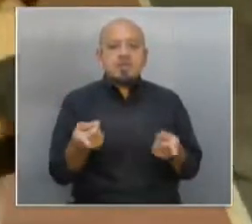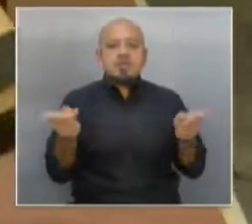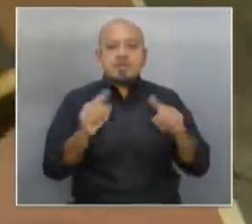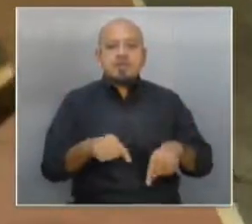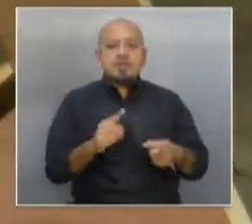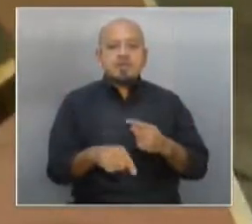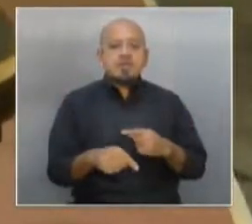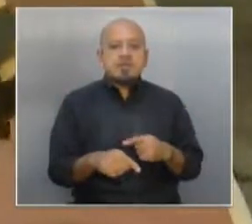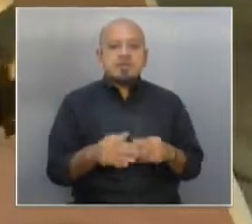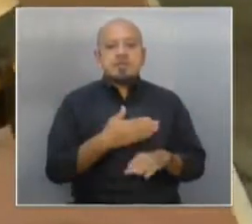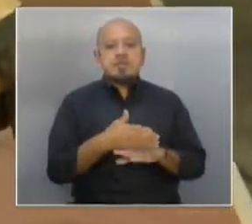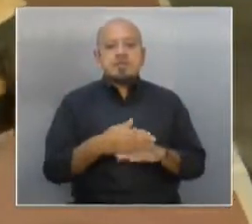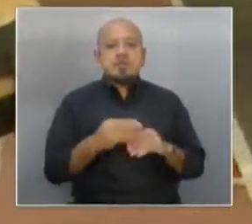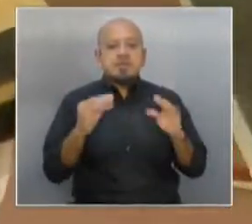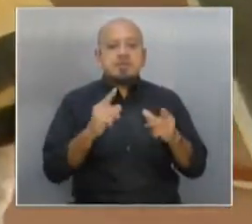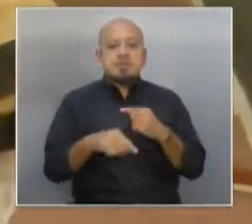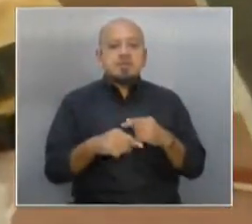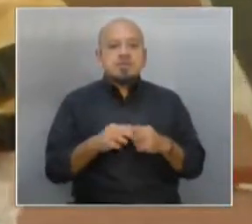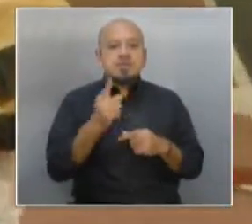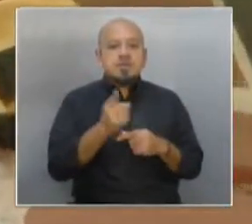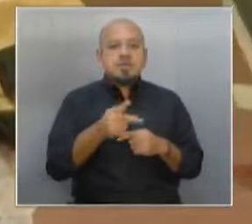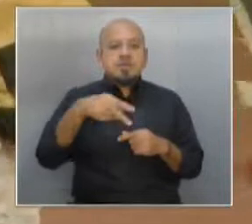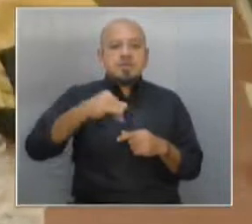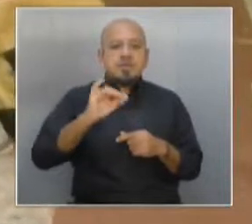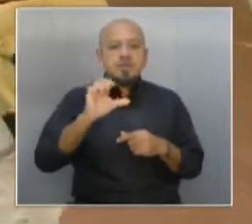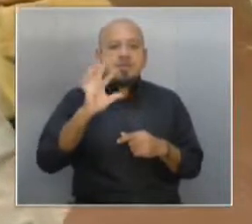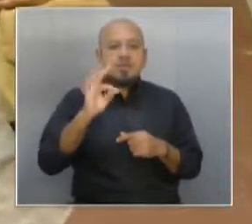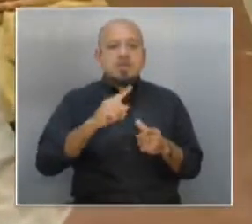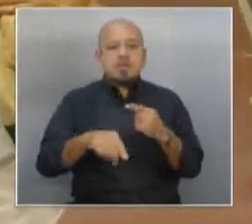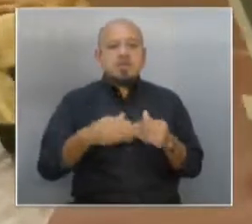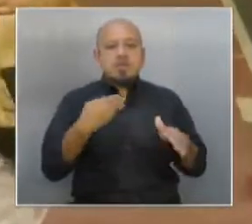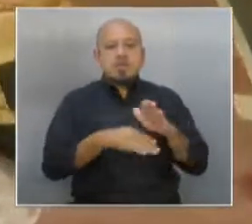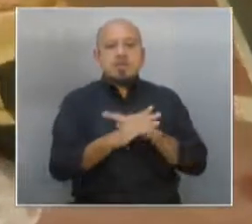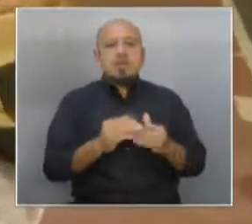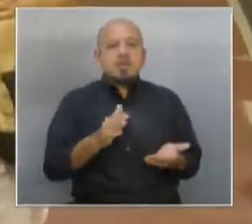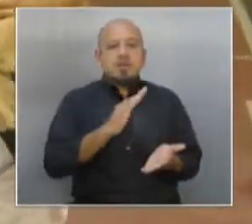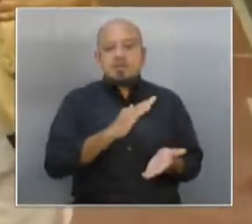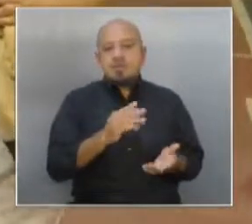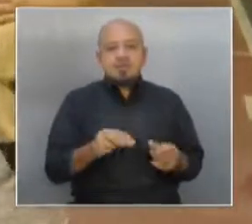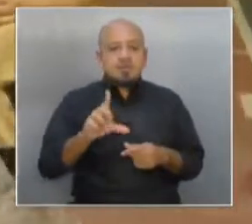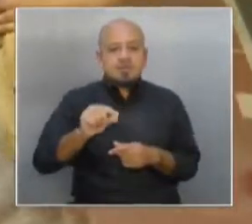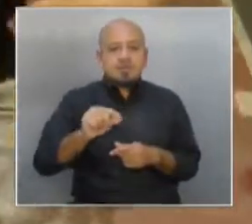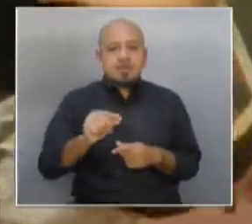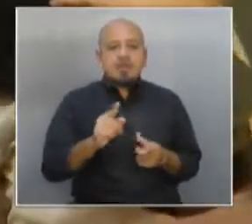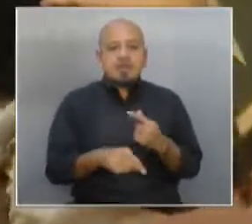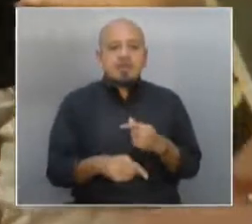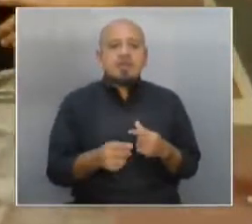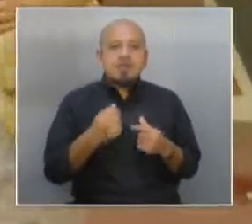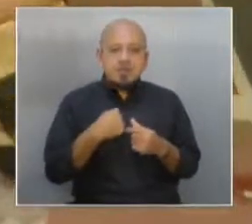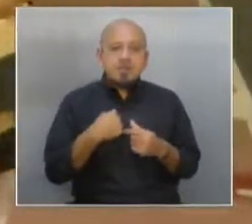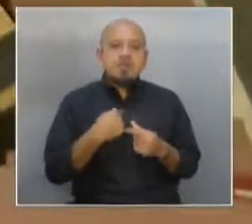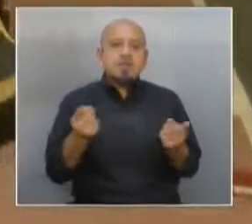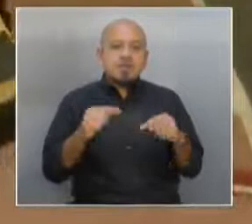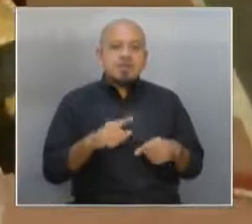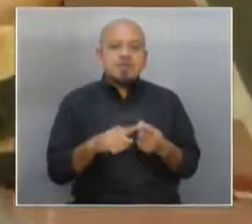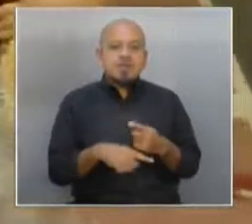el correr de la noche. Va a estar tocando Gerardo Nieto. La entrada sale muy barata. Es un lindo momento para divertirse. Seguramente yo me dé una vuelta. Así que